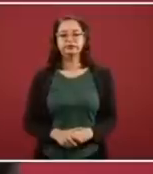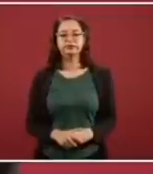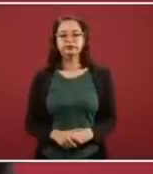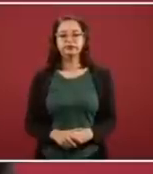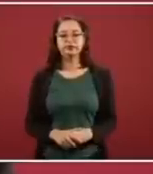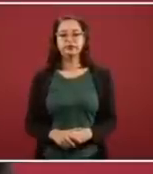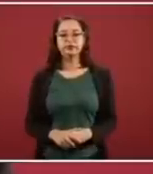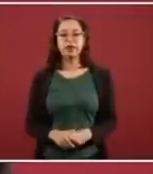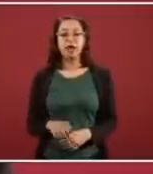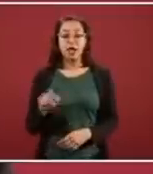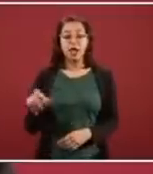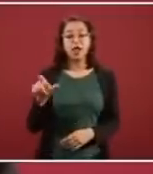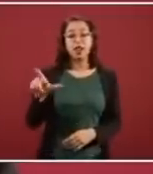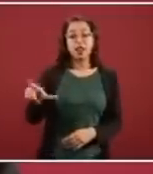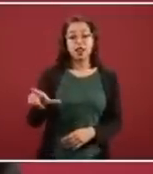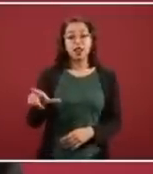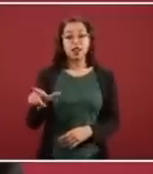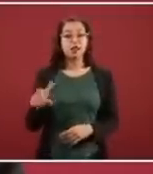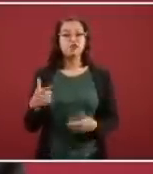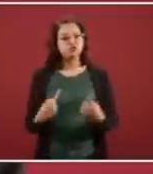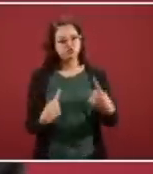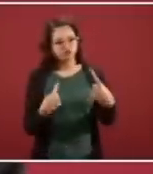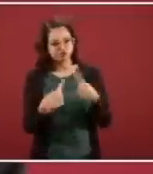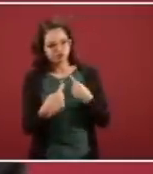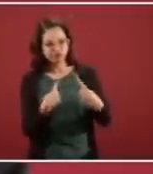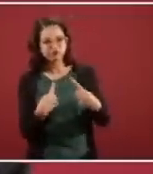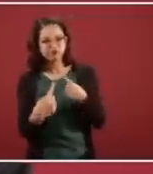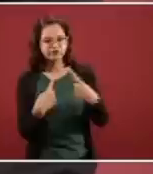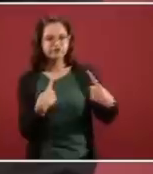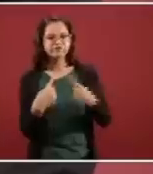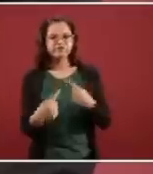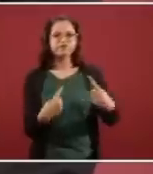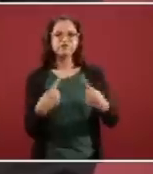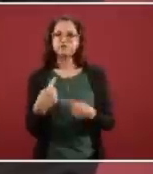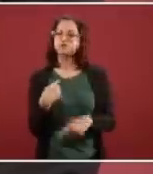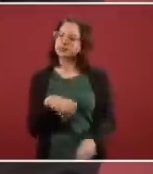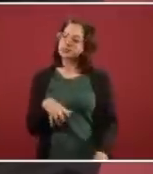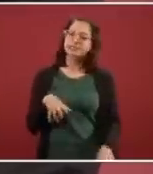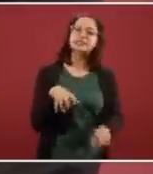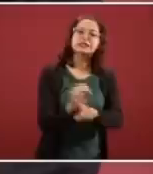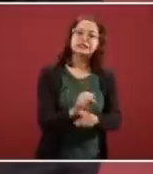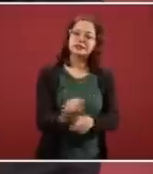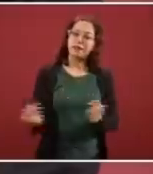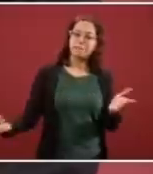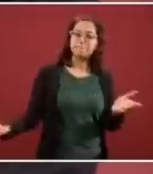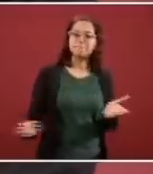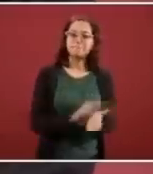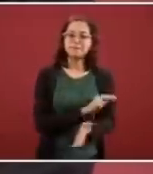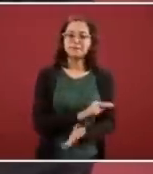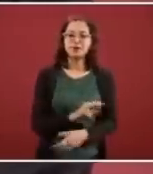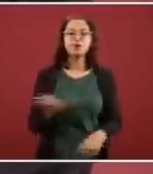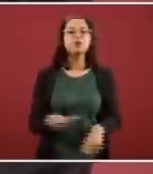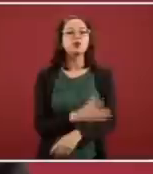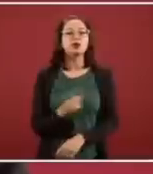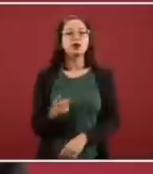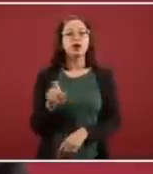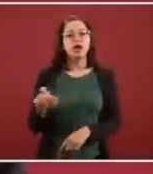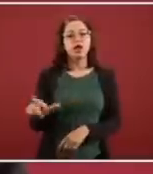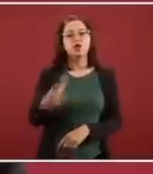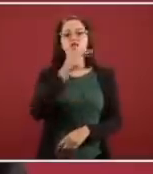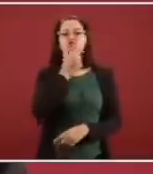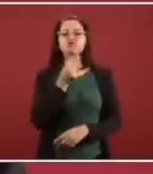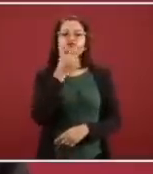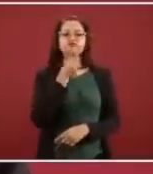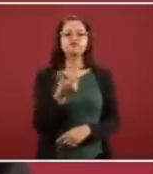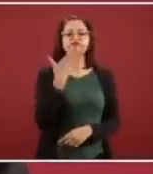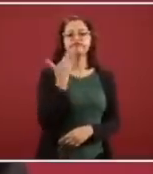se debe a él en mucho que se haya firmado este tratado, porque es un experto